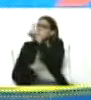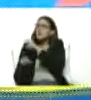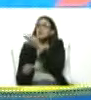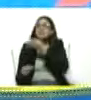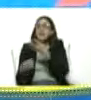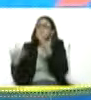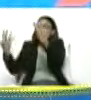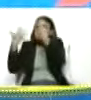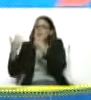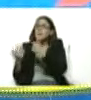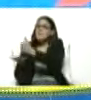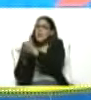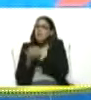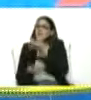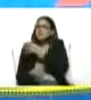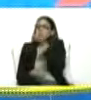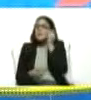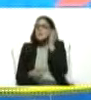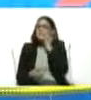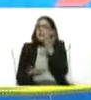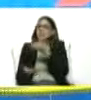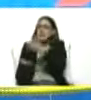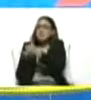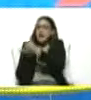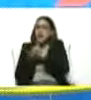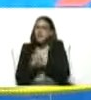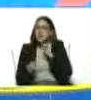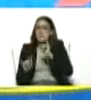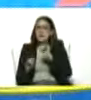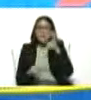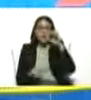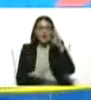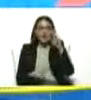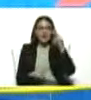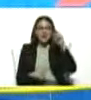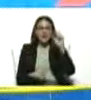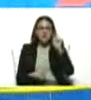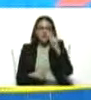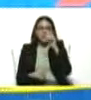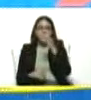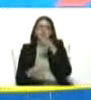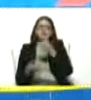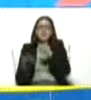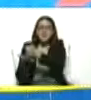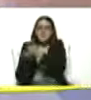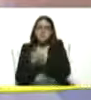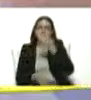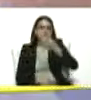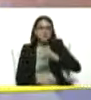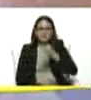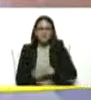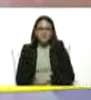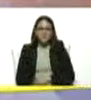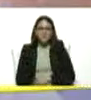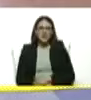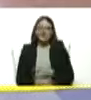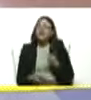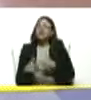asesor y padrino, Ernesto Villegas. Solicito, ¿es la cosa? Presento